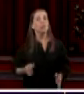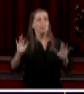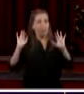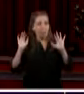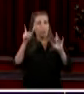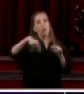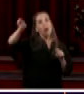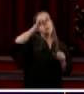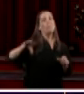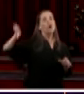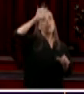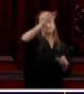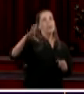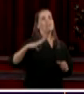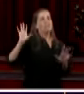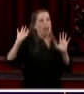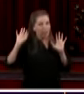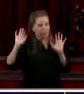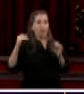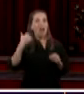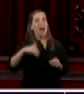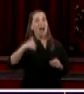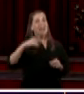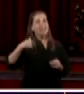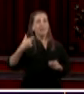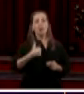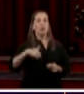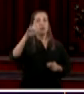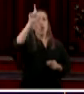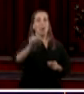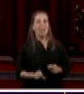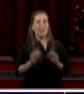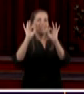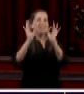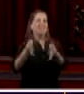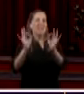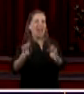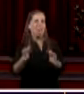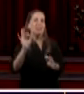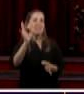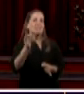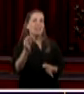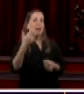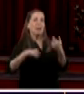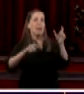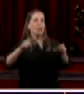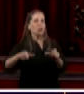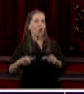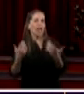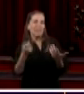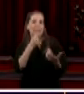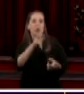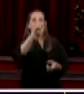vos que sos economista que el gobierno pide después si se puede hacer o no presidente el presidente continuó una línea que ya había presentado con